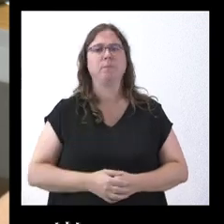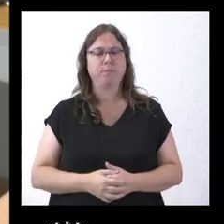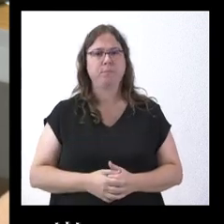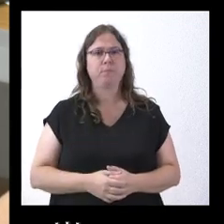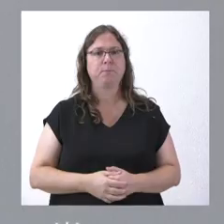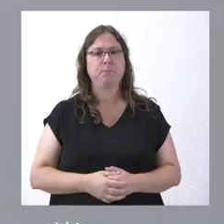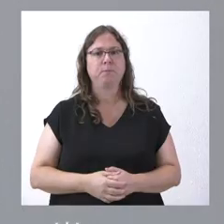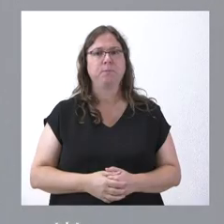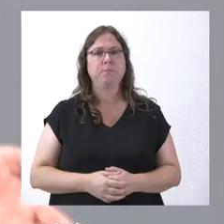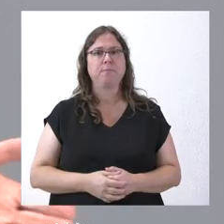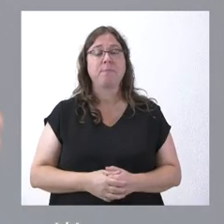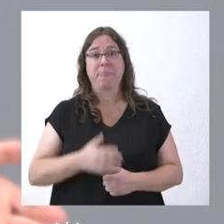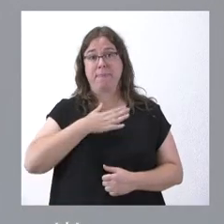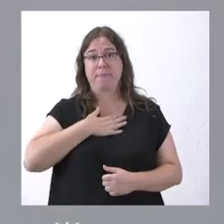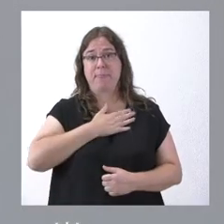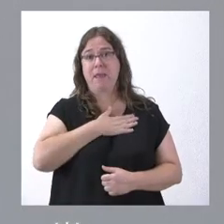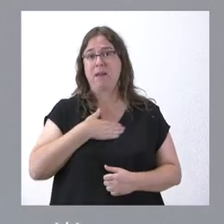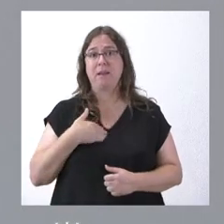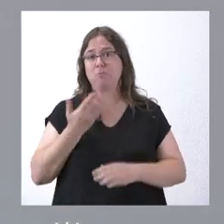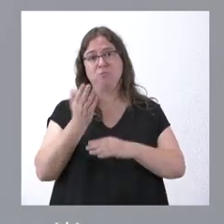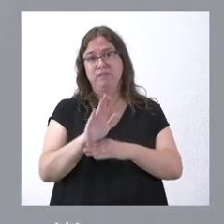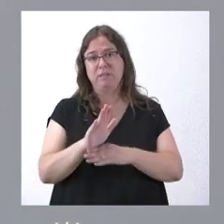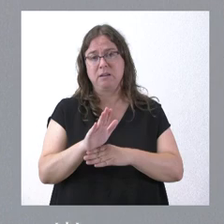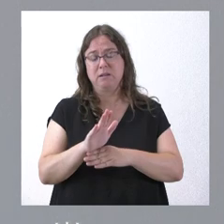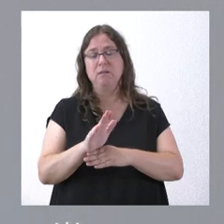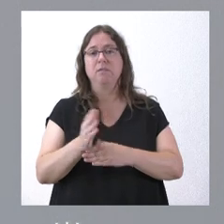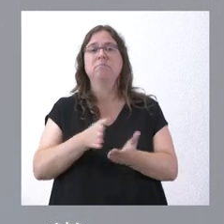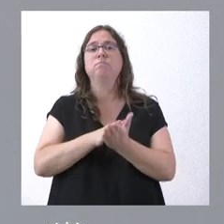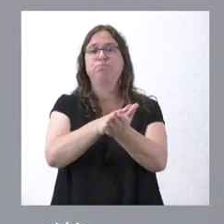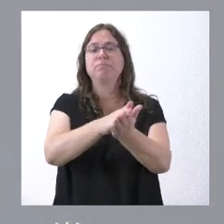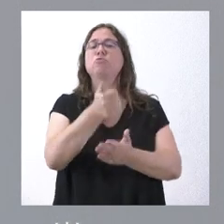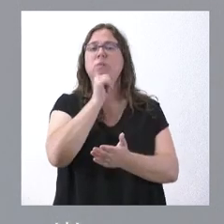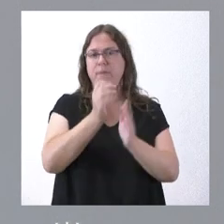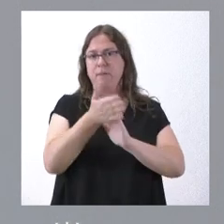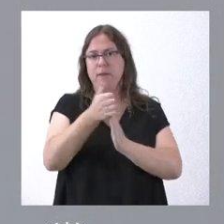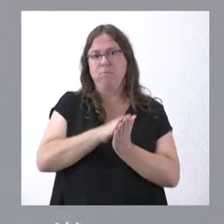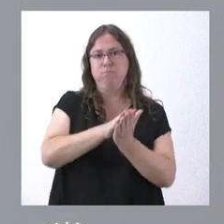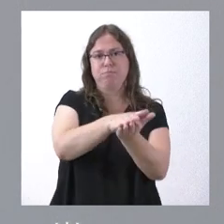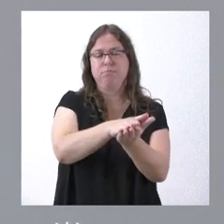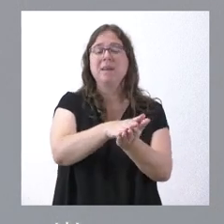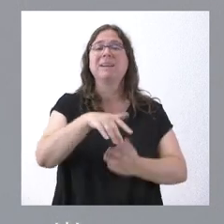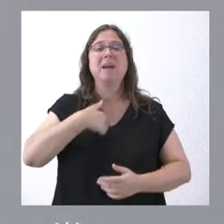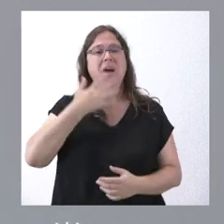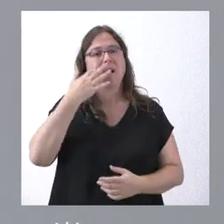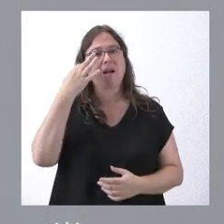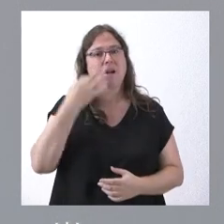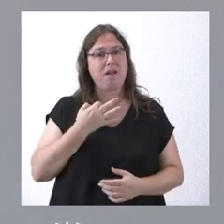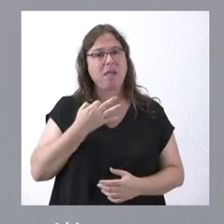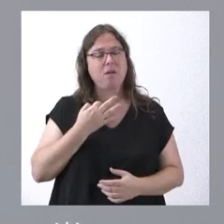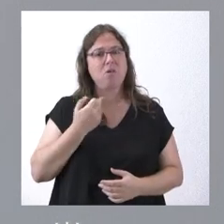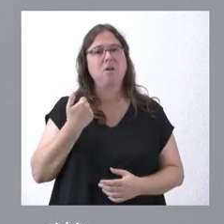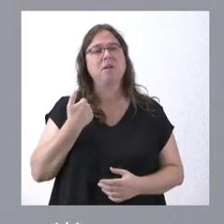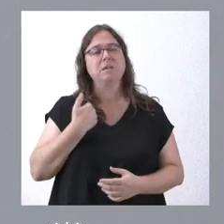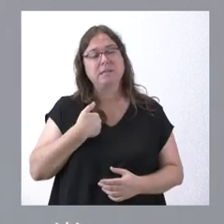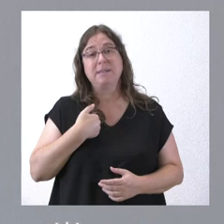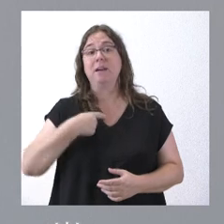presentarlo? Nuestra idea, lógicamente, es presentarlo. No se ha presentado todavía, pero se va a presentar. Yo creo que ya ha tenido el mero